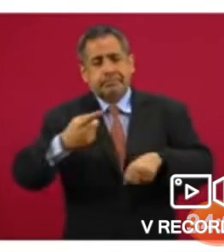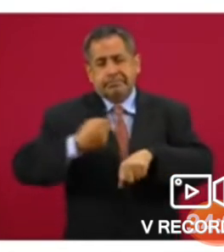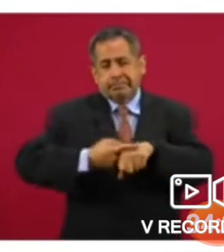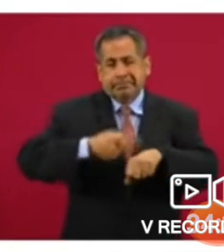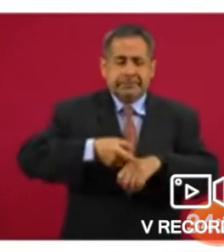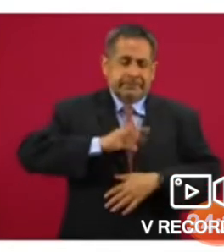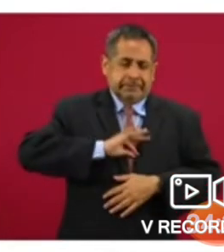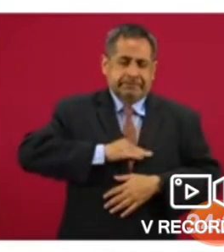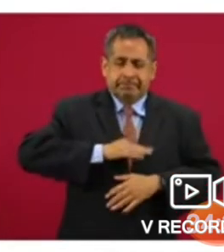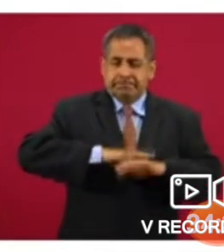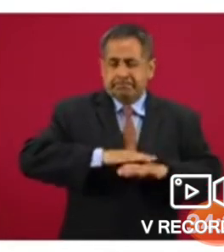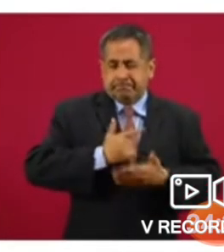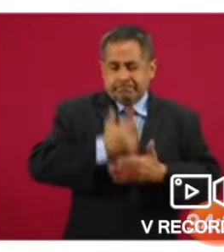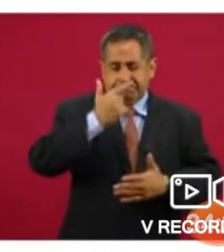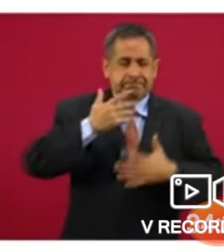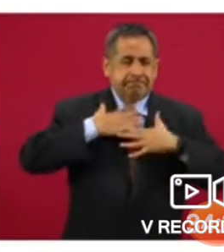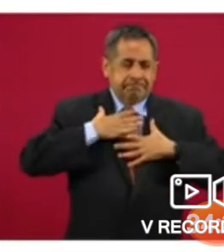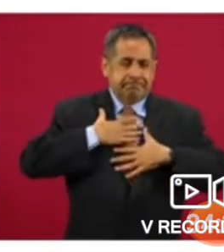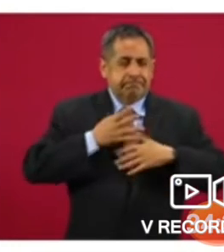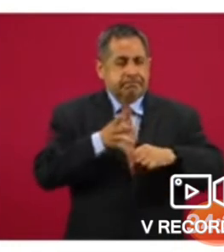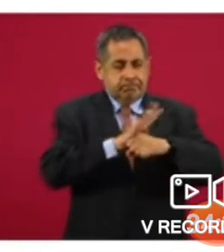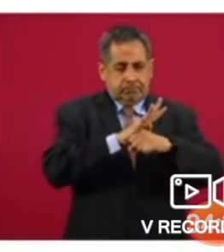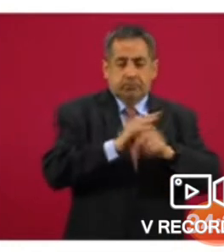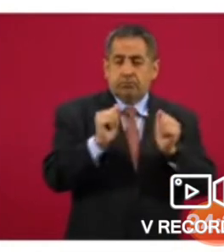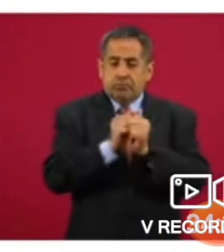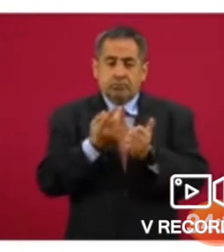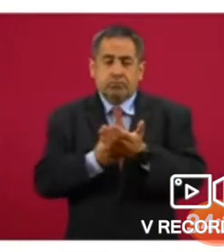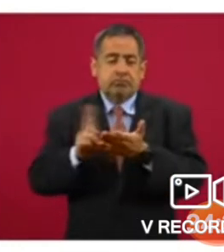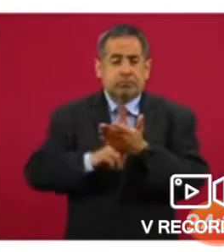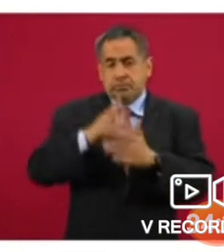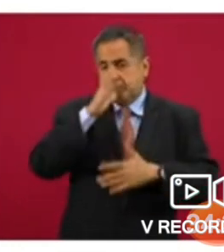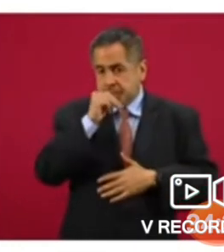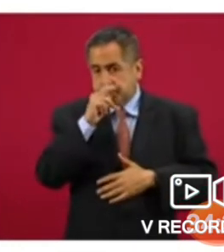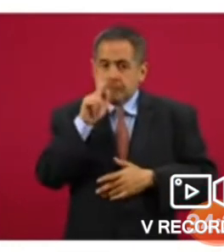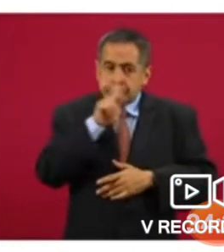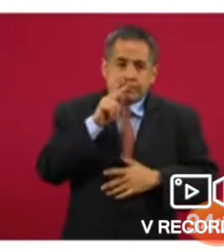respiratoria aguda grave, es decir, COVID y otras causas.